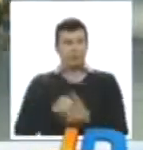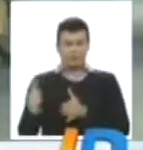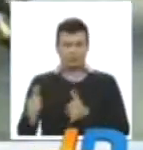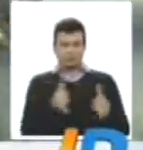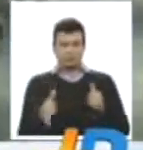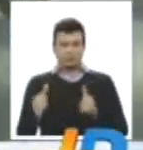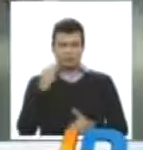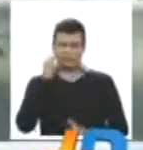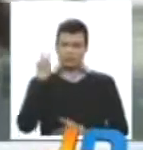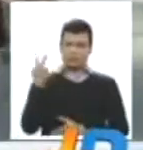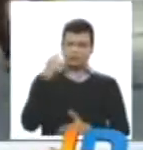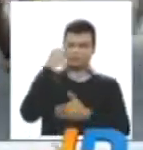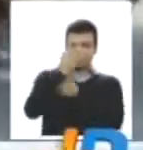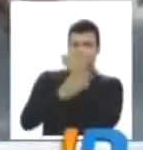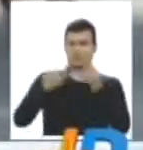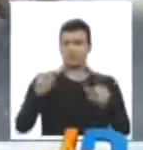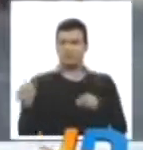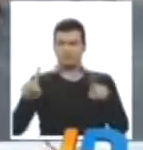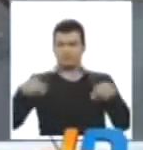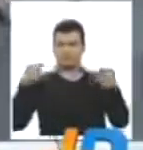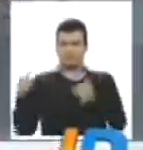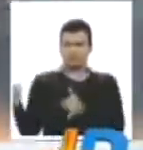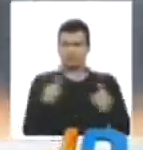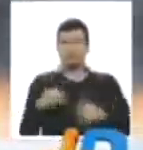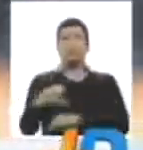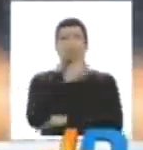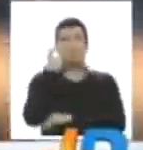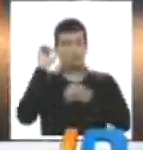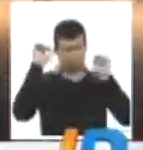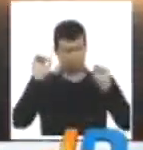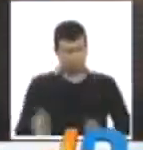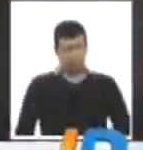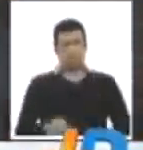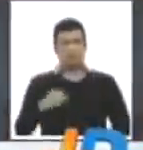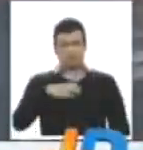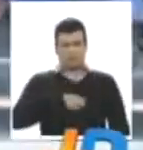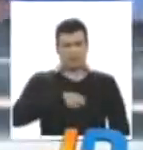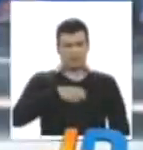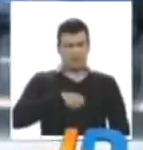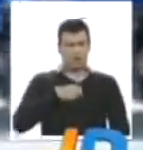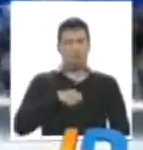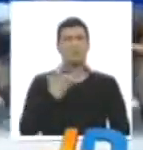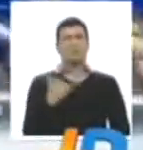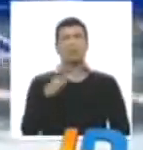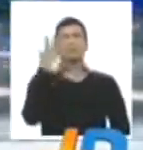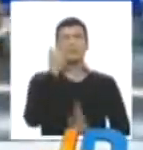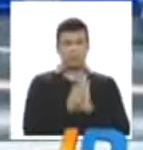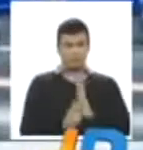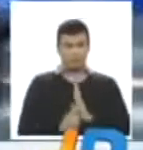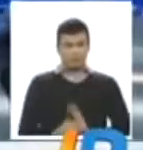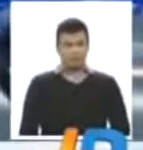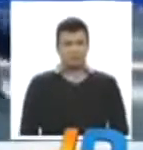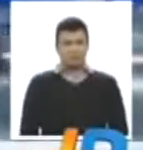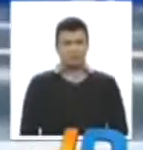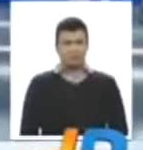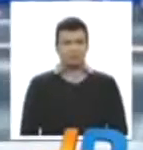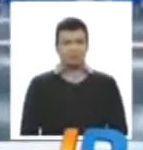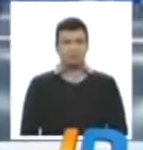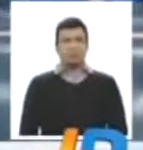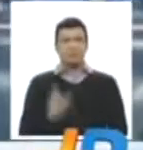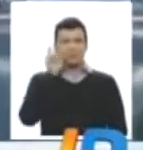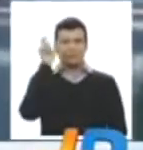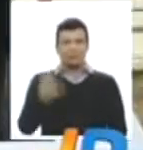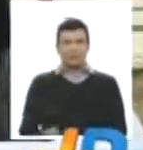los rivales con los que peleará ese título que consolide a Colombia como quíntuple campeón mundial. En mayores se ve, por ejemplo, una Erika Zanetti